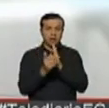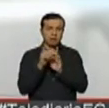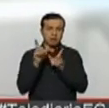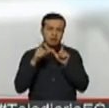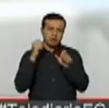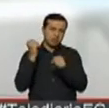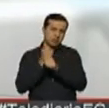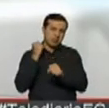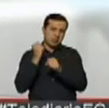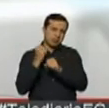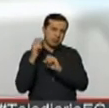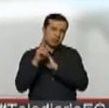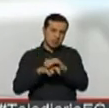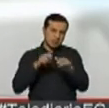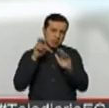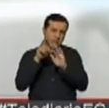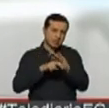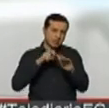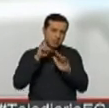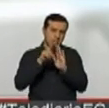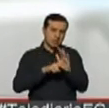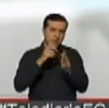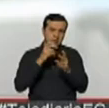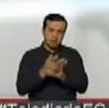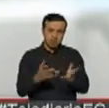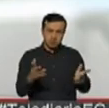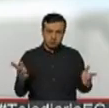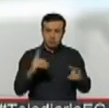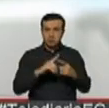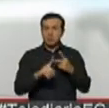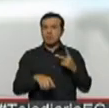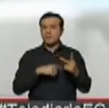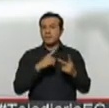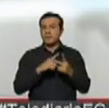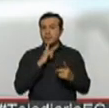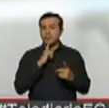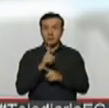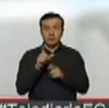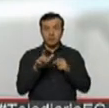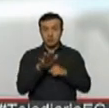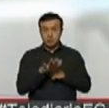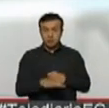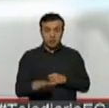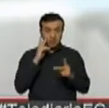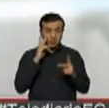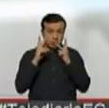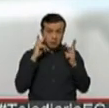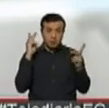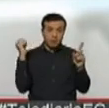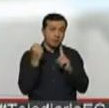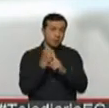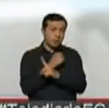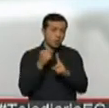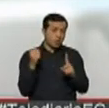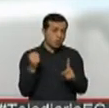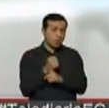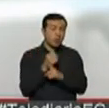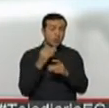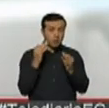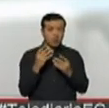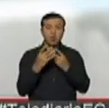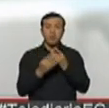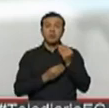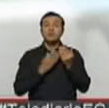sableros para poder extraer el material aurífero, y definitivamente la gente de Buenos Aires, al ver la violencia que está viviendo, ha tratado